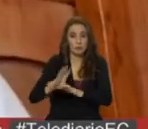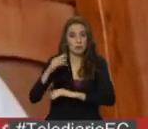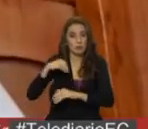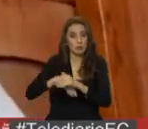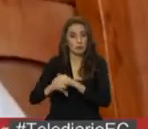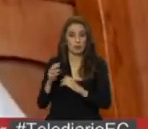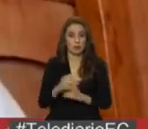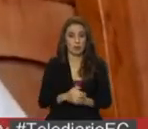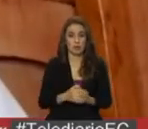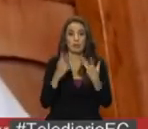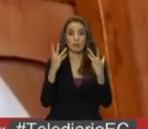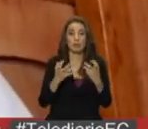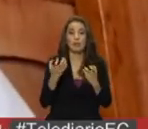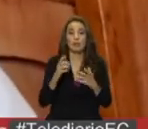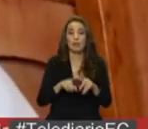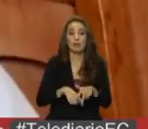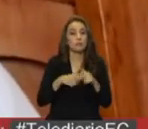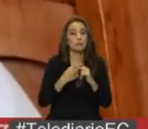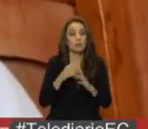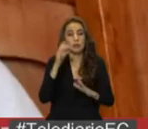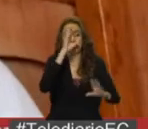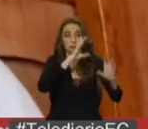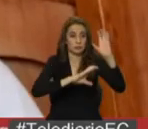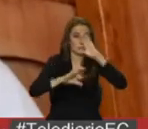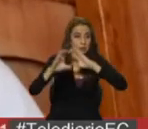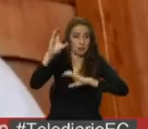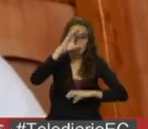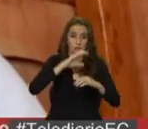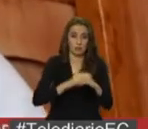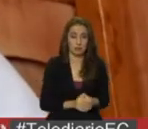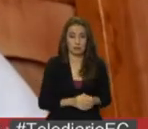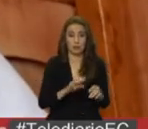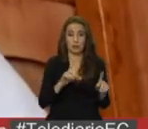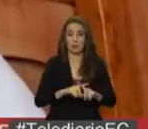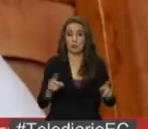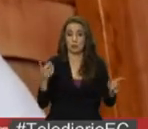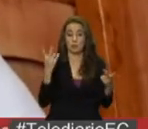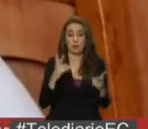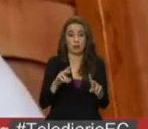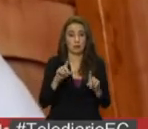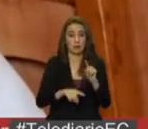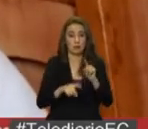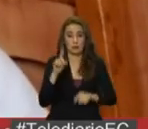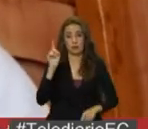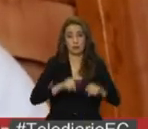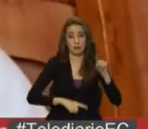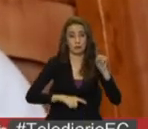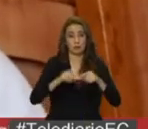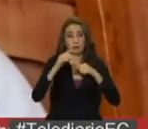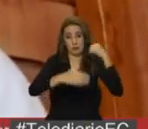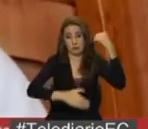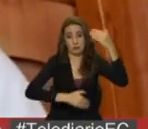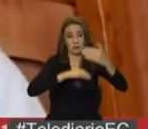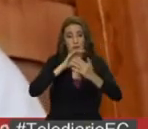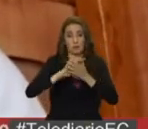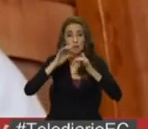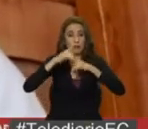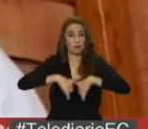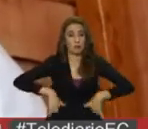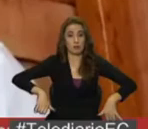casi fugándose. ¿Qué es lo que está pasando con el sistema judicial? La seguridad de preservar las pruebas. El señor está en este momento